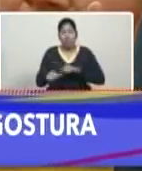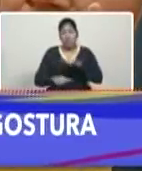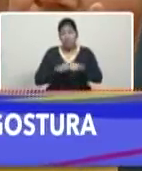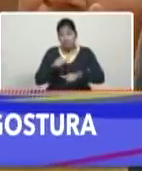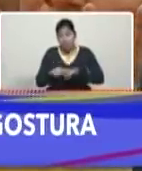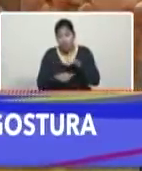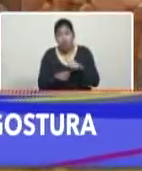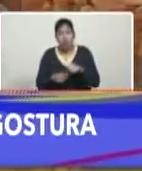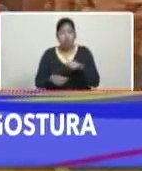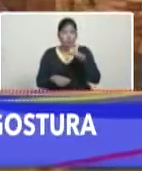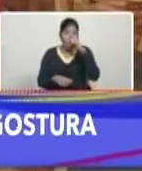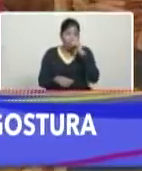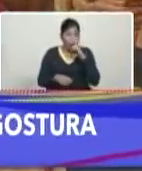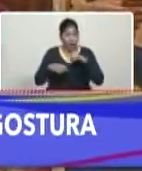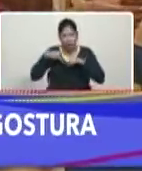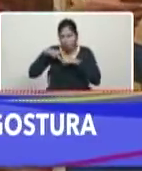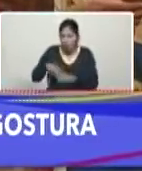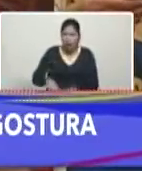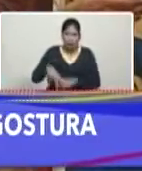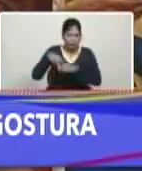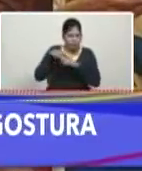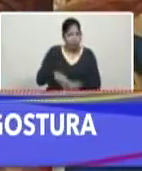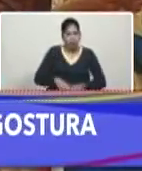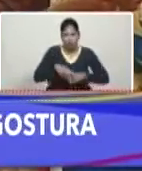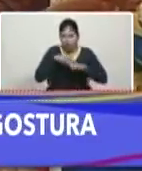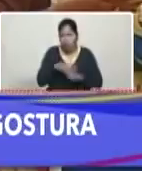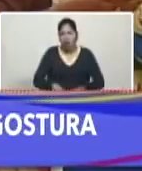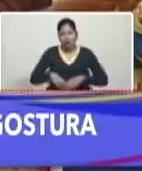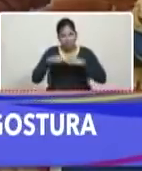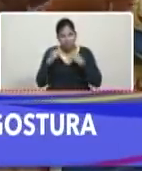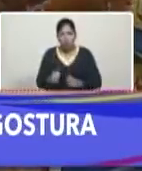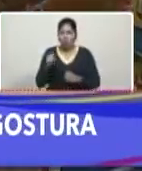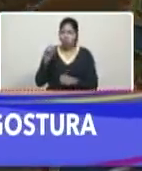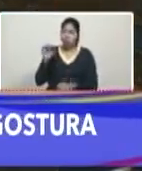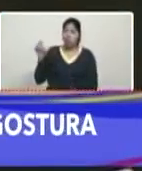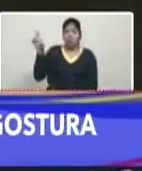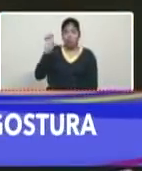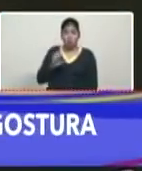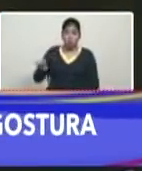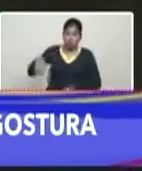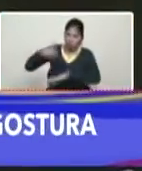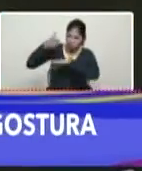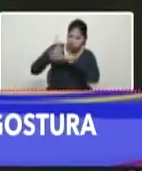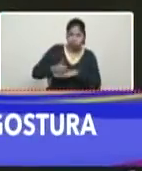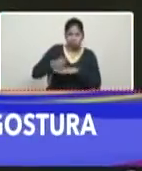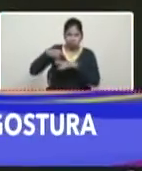el esclavismo y las tinieblas del colonialismo europeo.